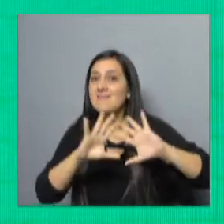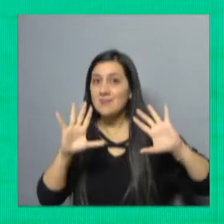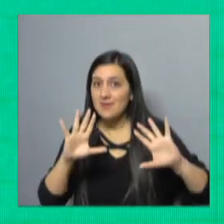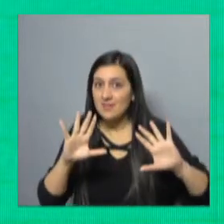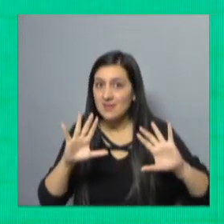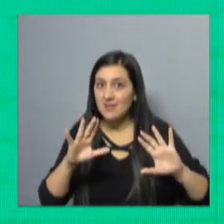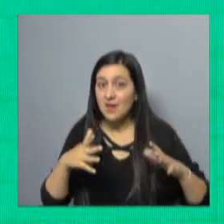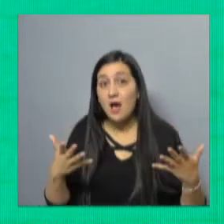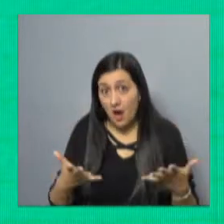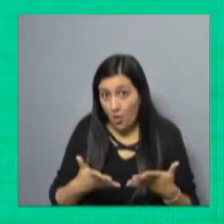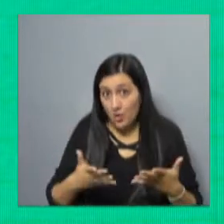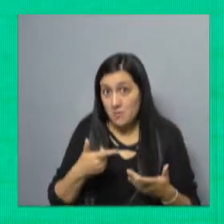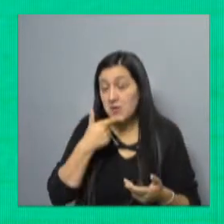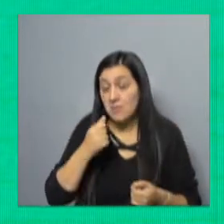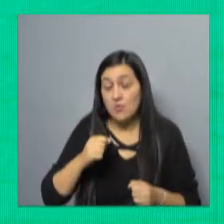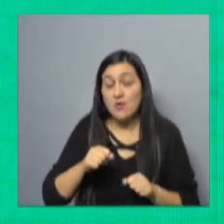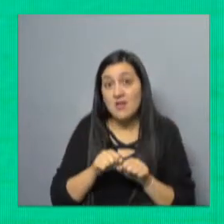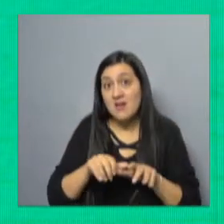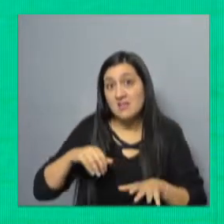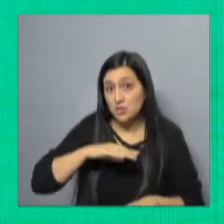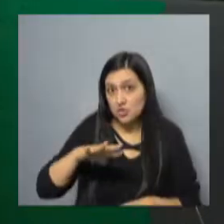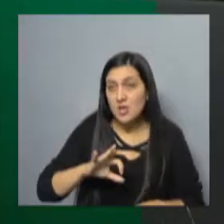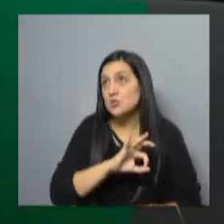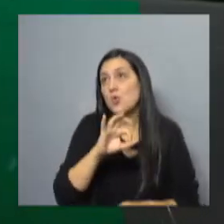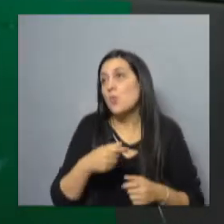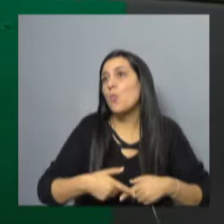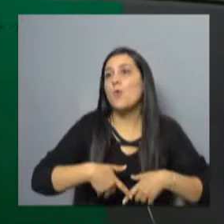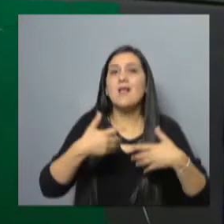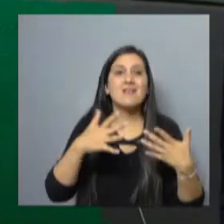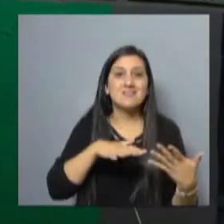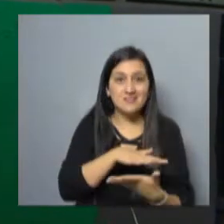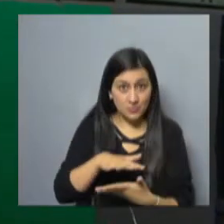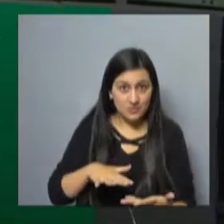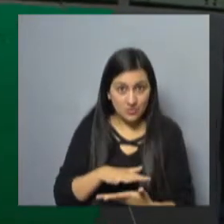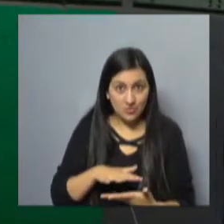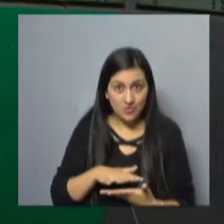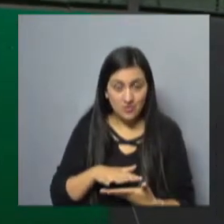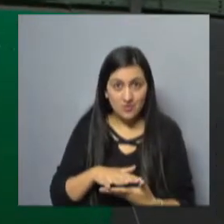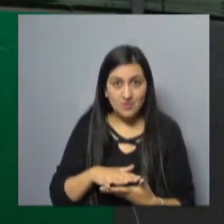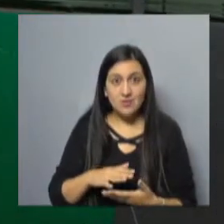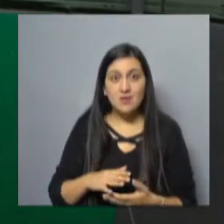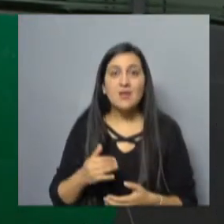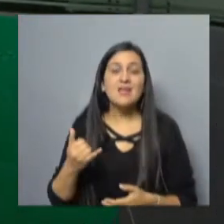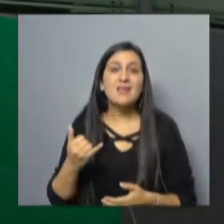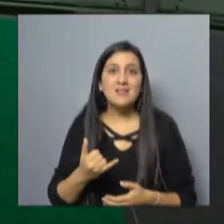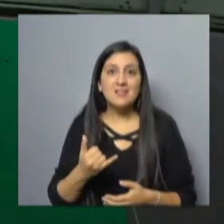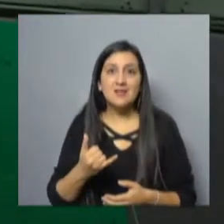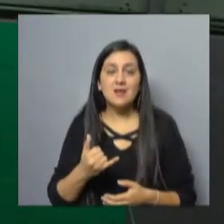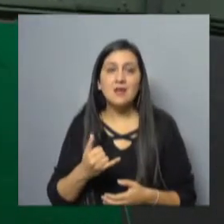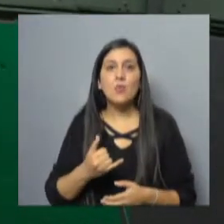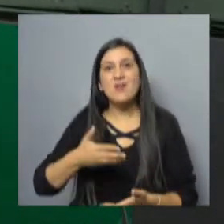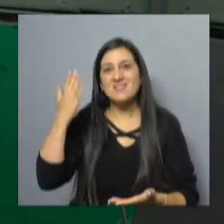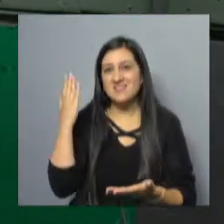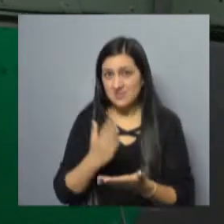ahora digo en las redes sociales pero en cualquier situación y que tenga un correlato una